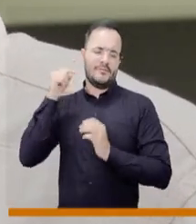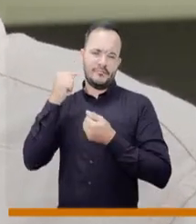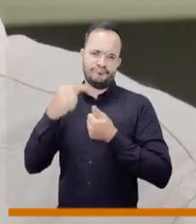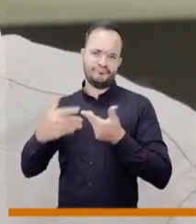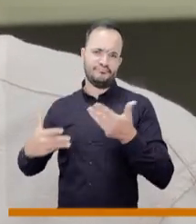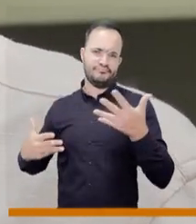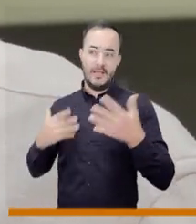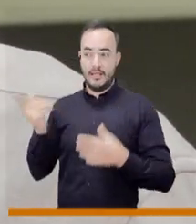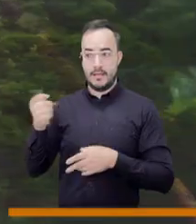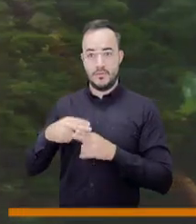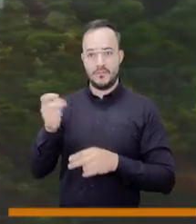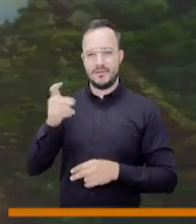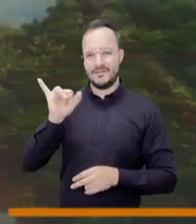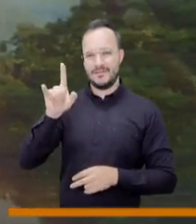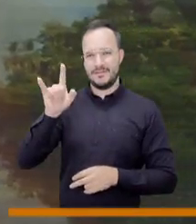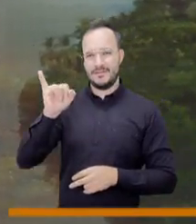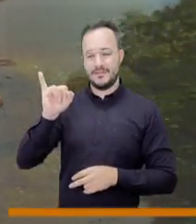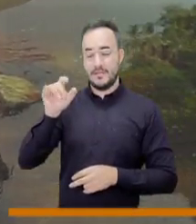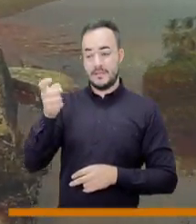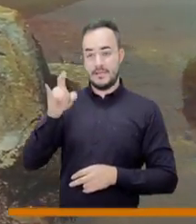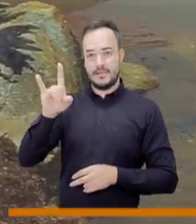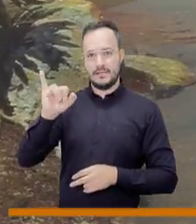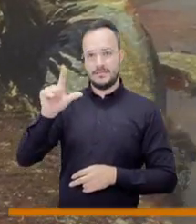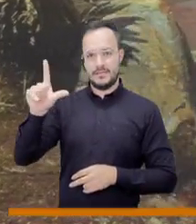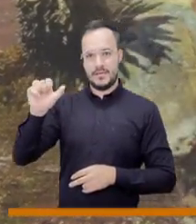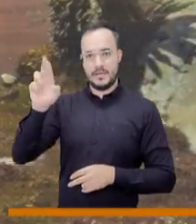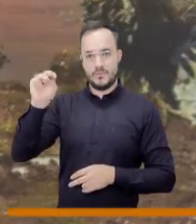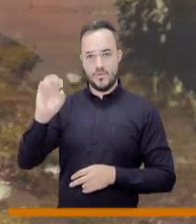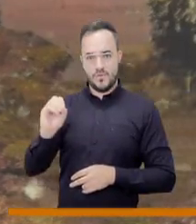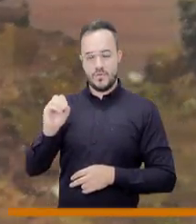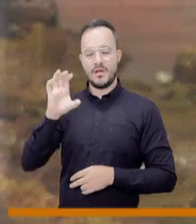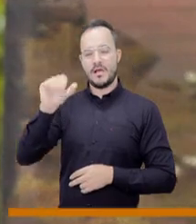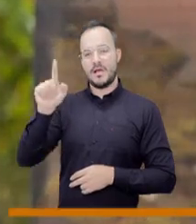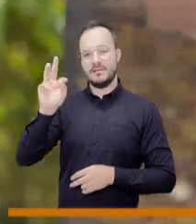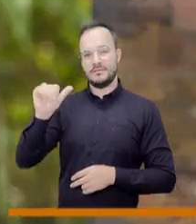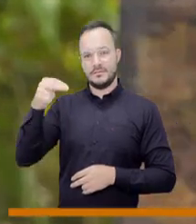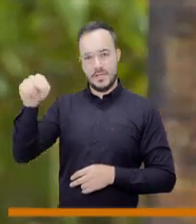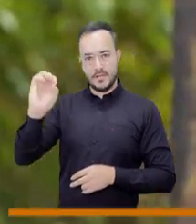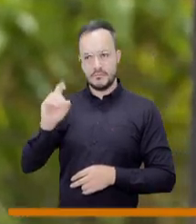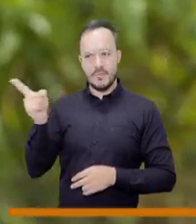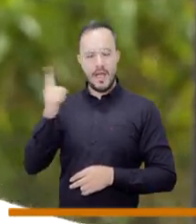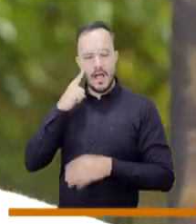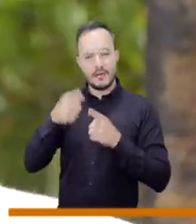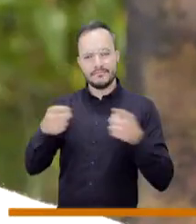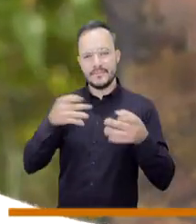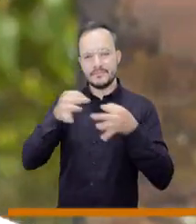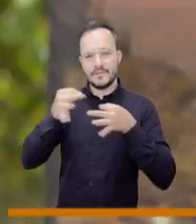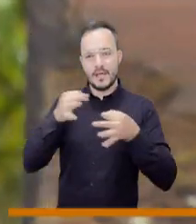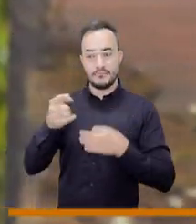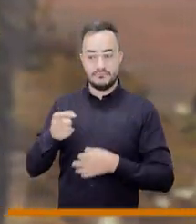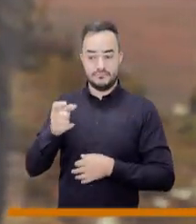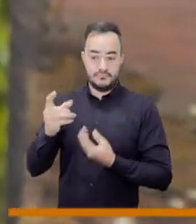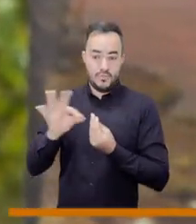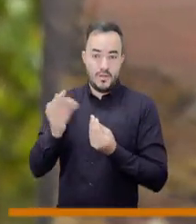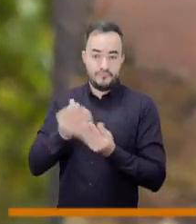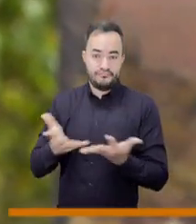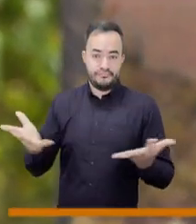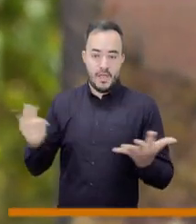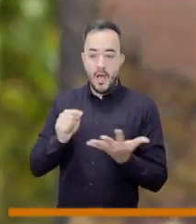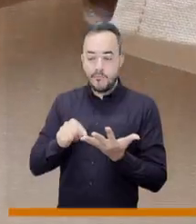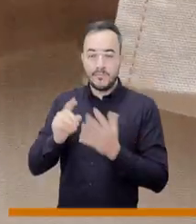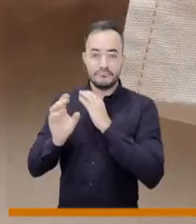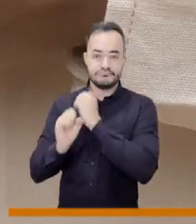Castaño. Él nos explica cómo un medicamento hecho para combatir los altos niveles de dolor, el mundo del crimen y el abuso de